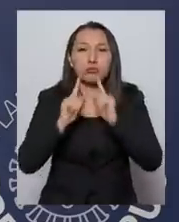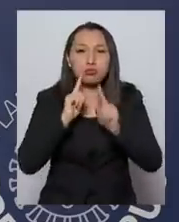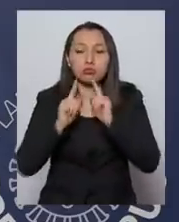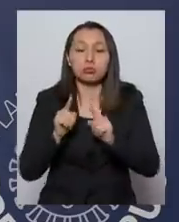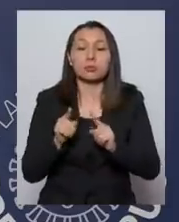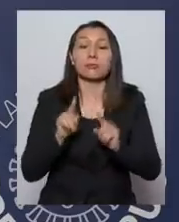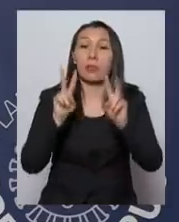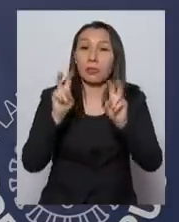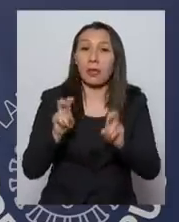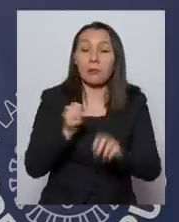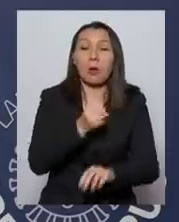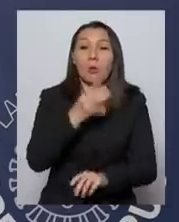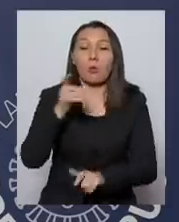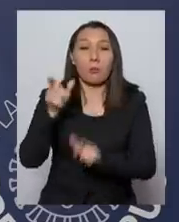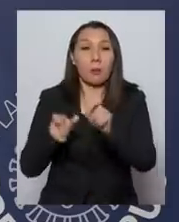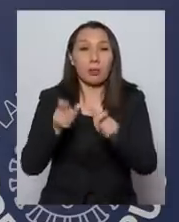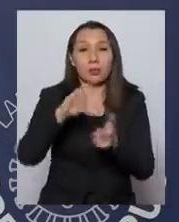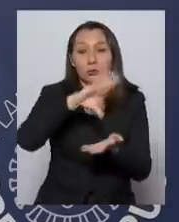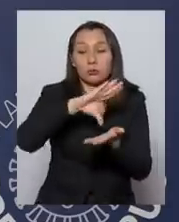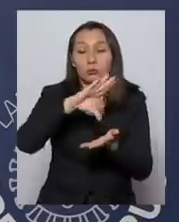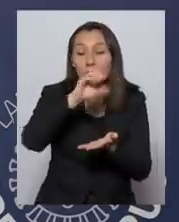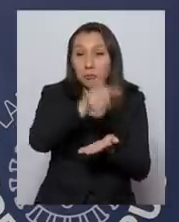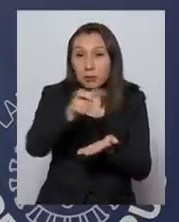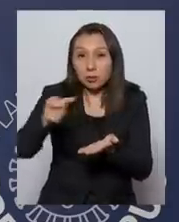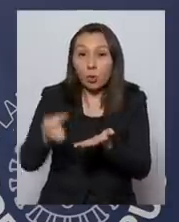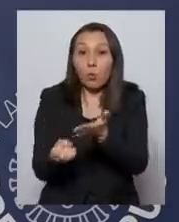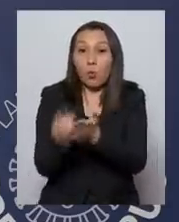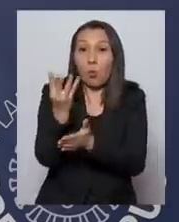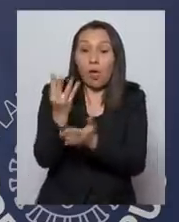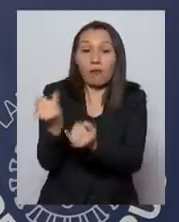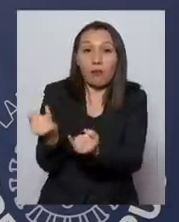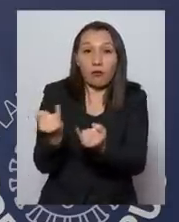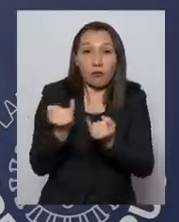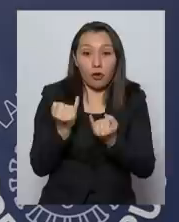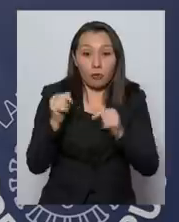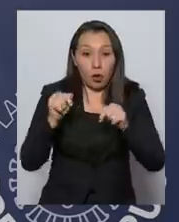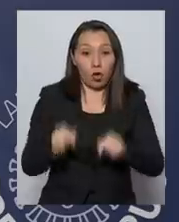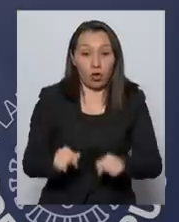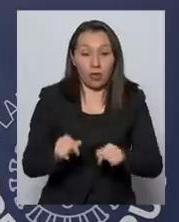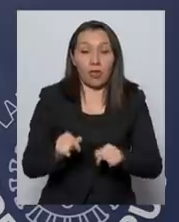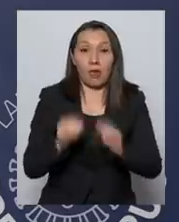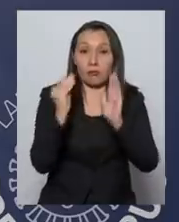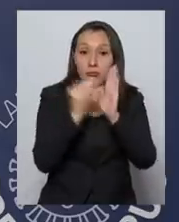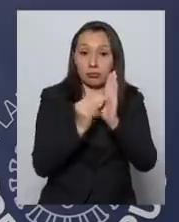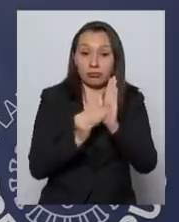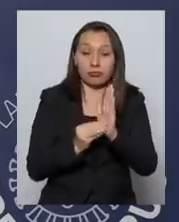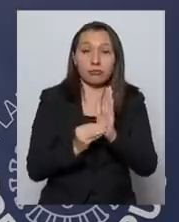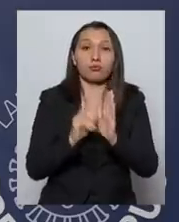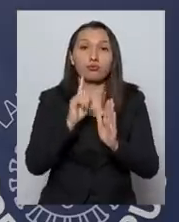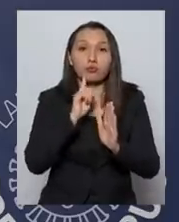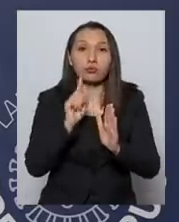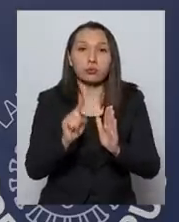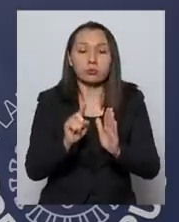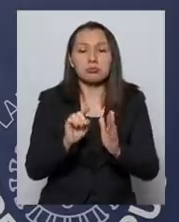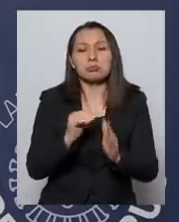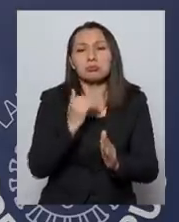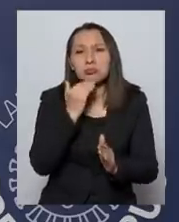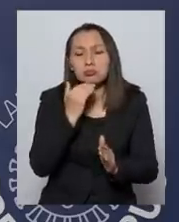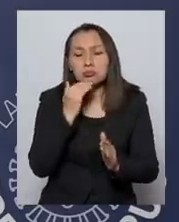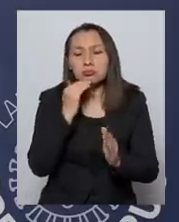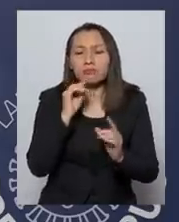Respecto al número de pacientes nuevos notificados en el día de hoy, tenemos una